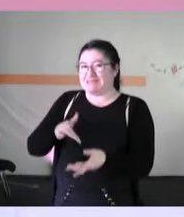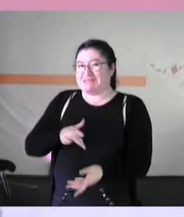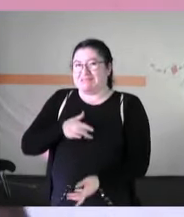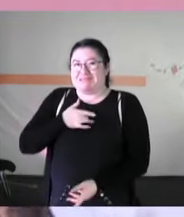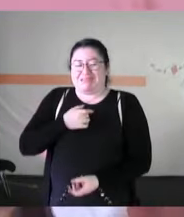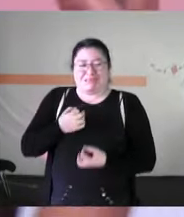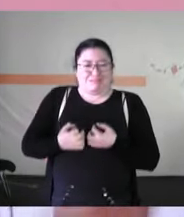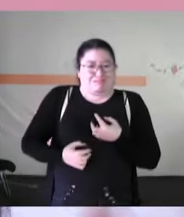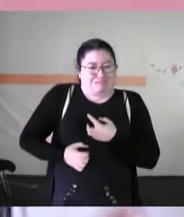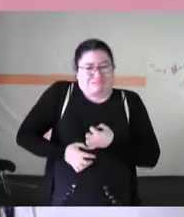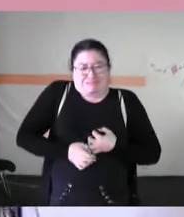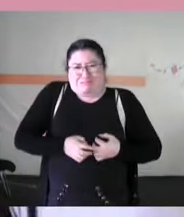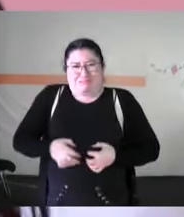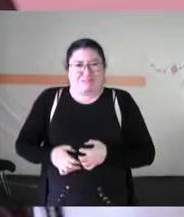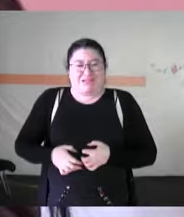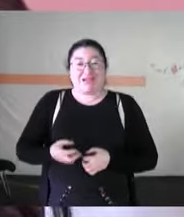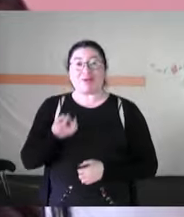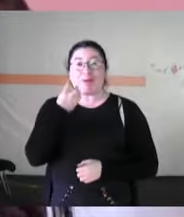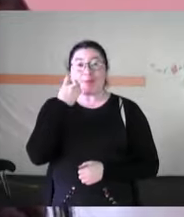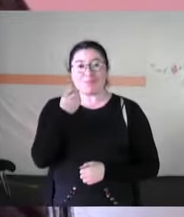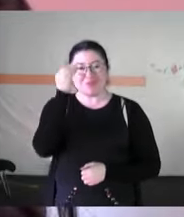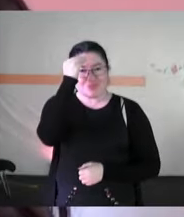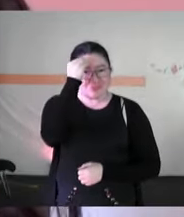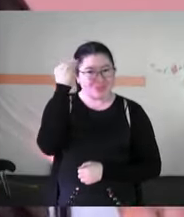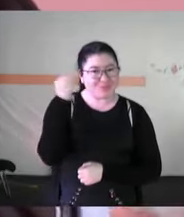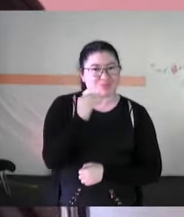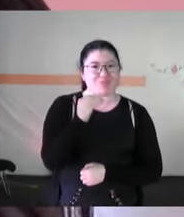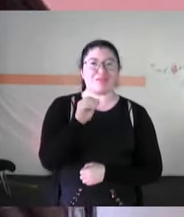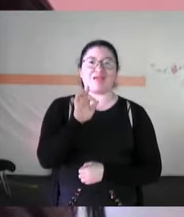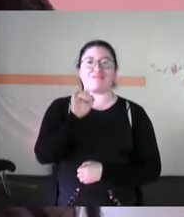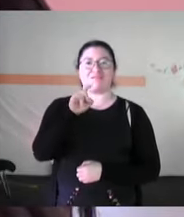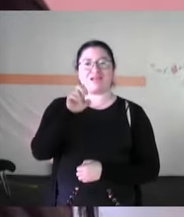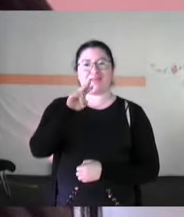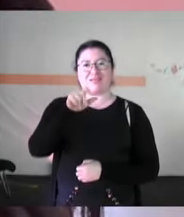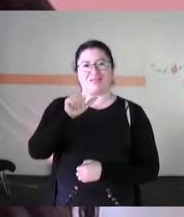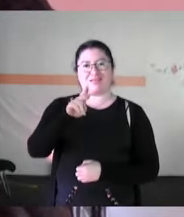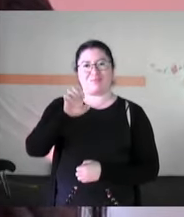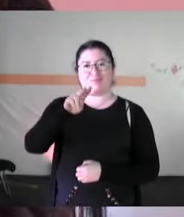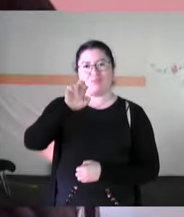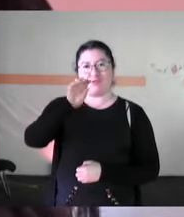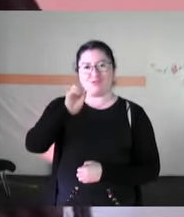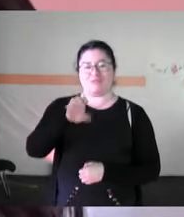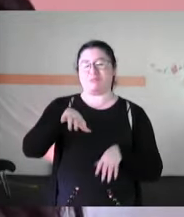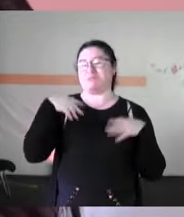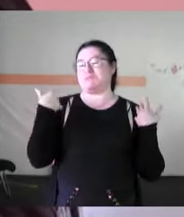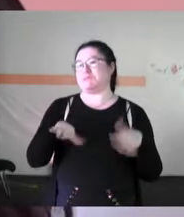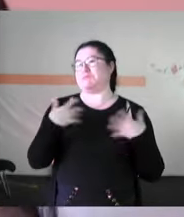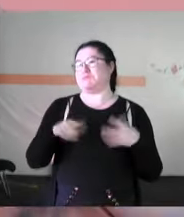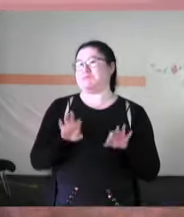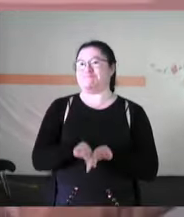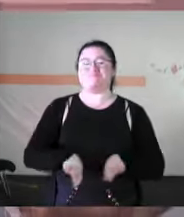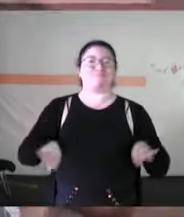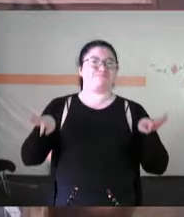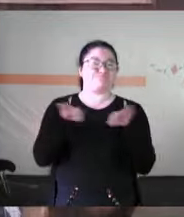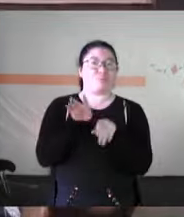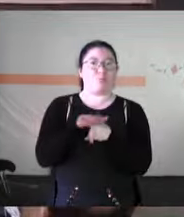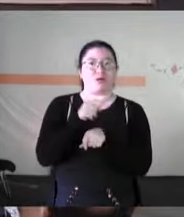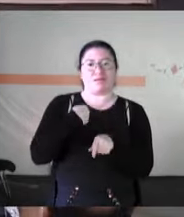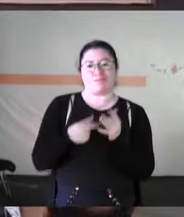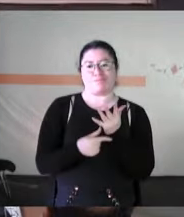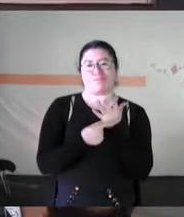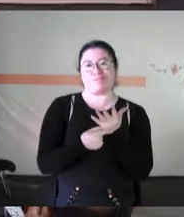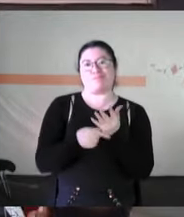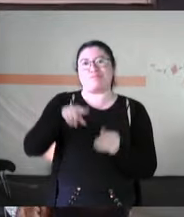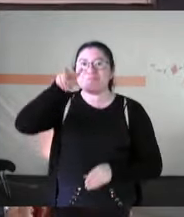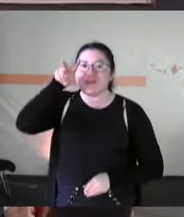eso que el horror de María Fernanda Ampuero es tan poderoso, porque apela a nuestra realidad. María Fernanda, ¿cómo